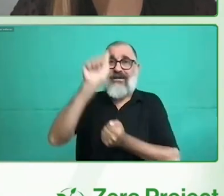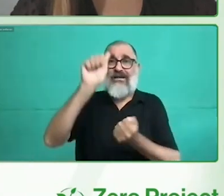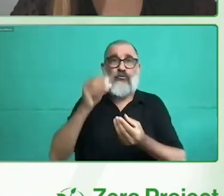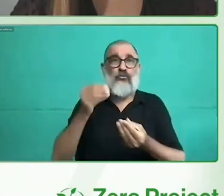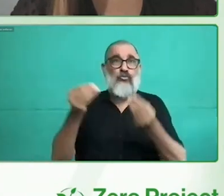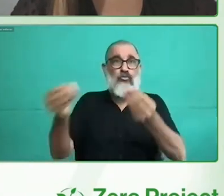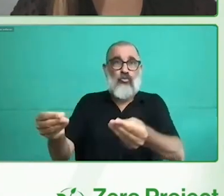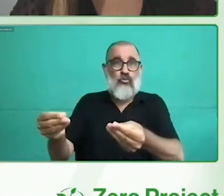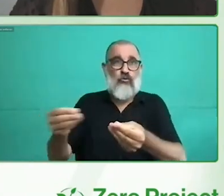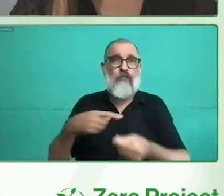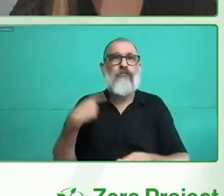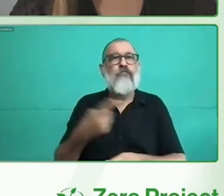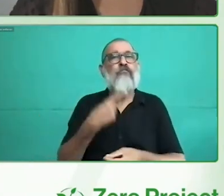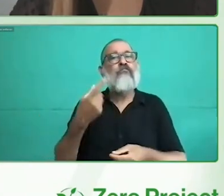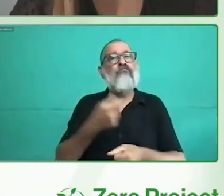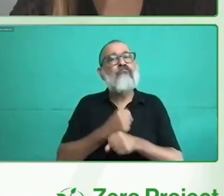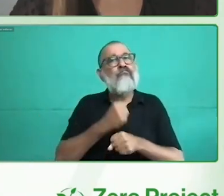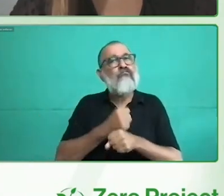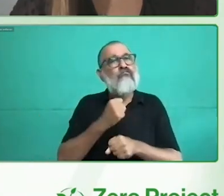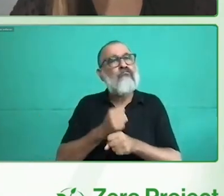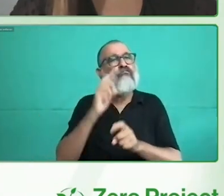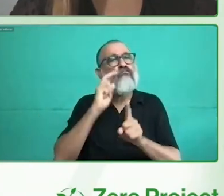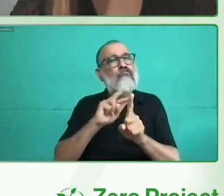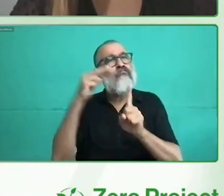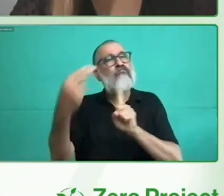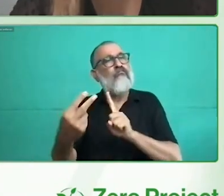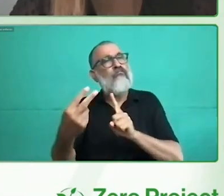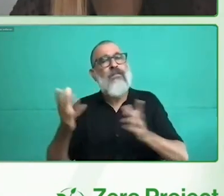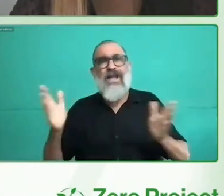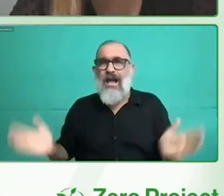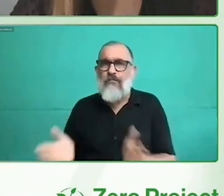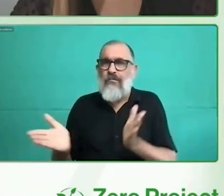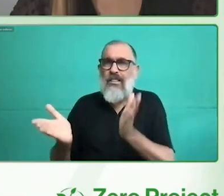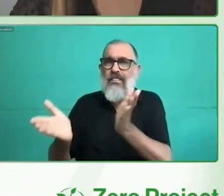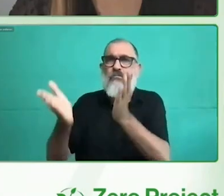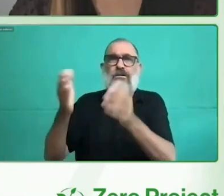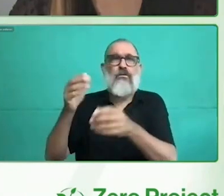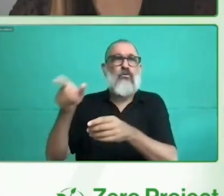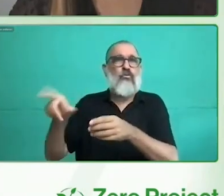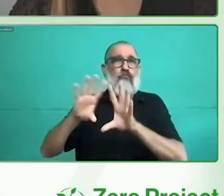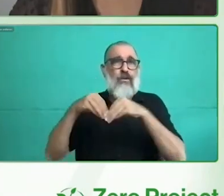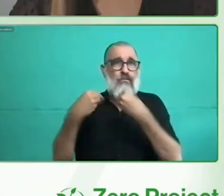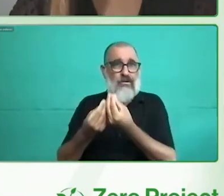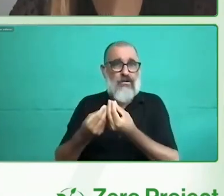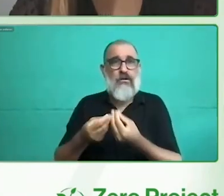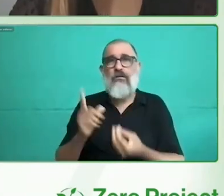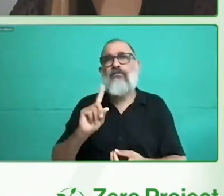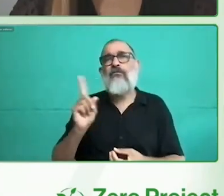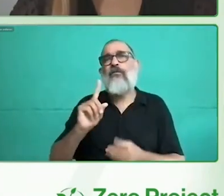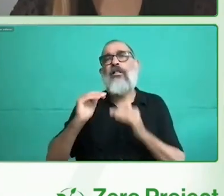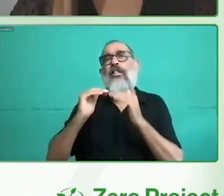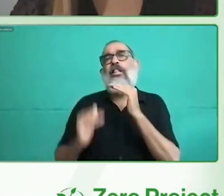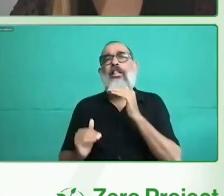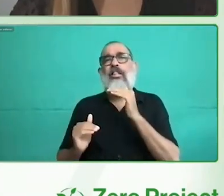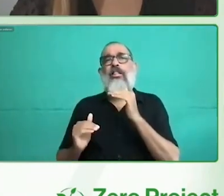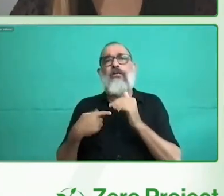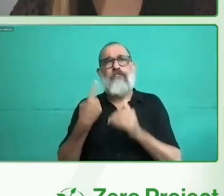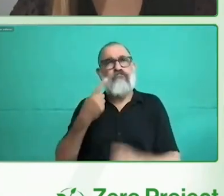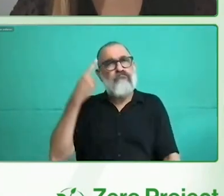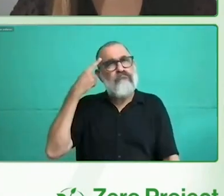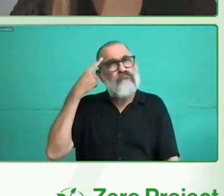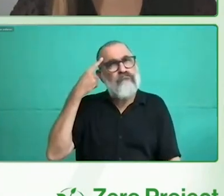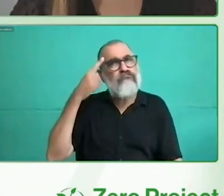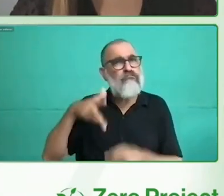también para los jóvenes en su inserción de manera dependiente, ¿no? Y la certificación es una manera